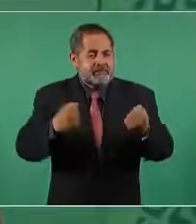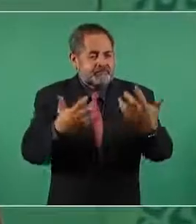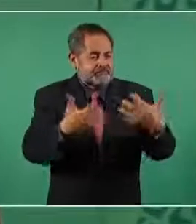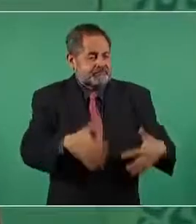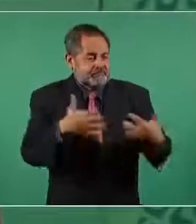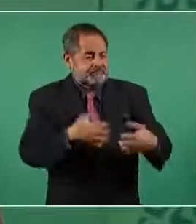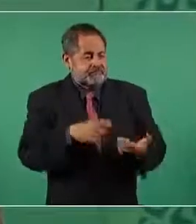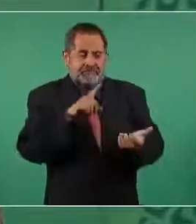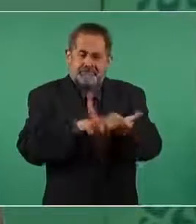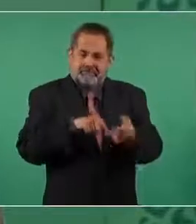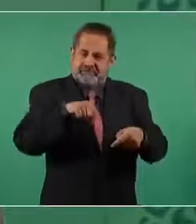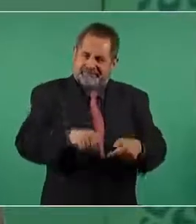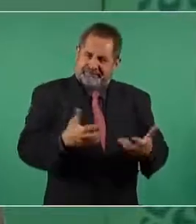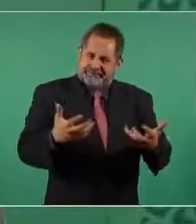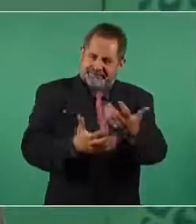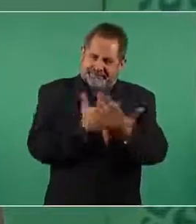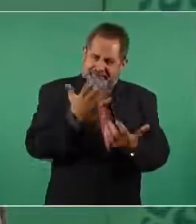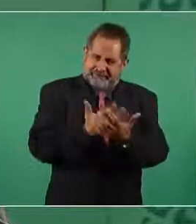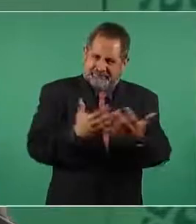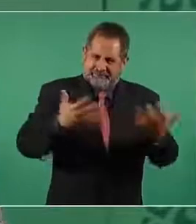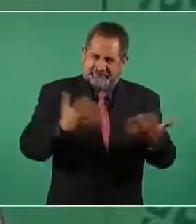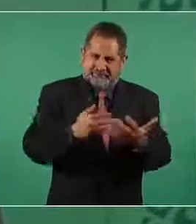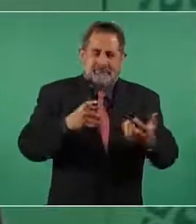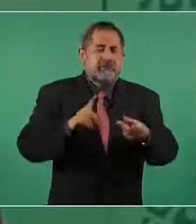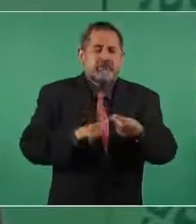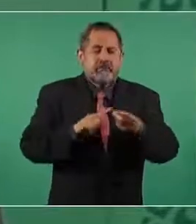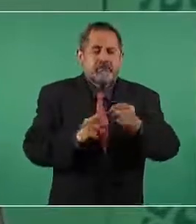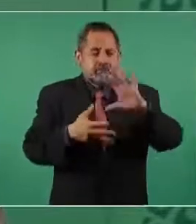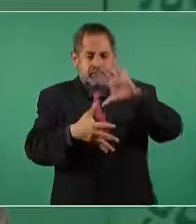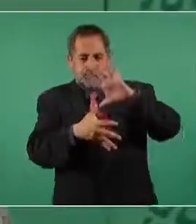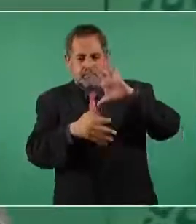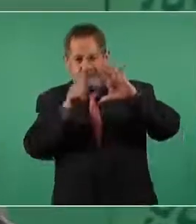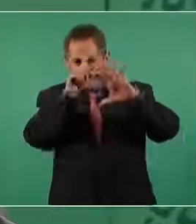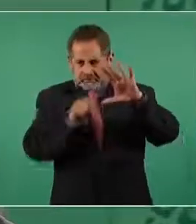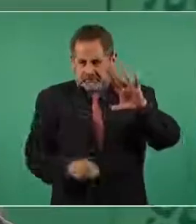de mercancías en América.